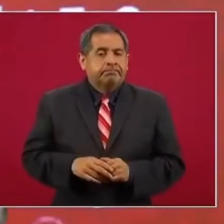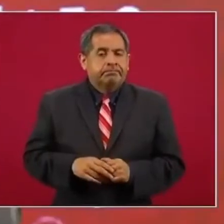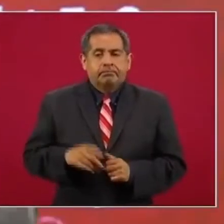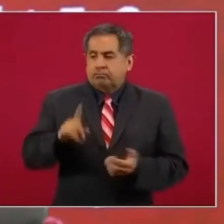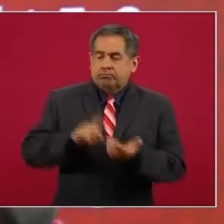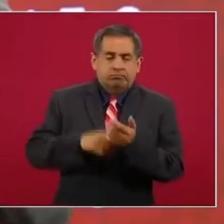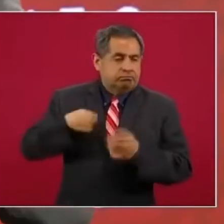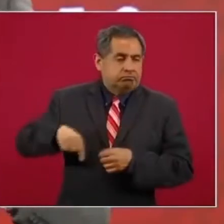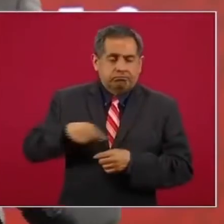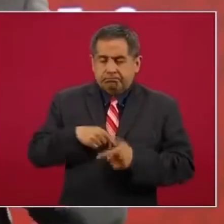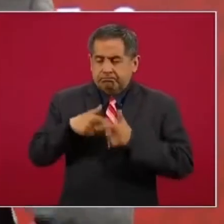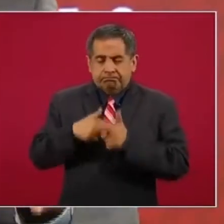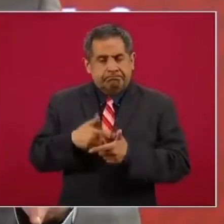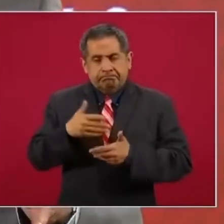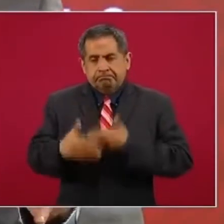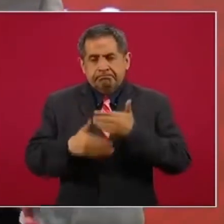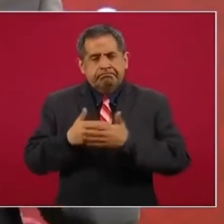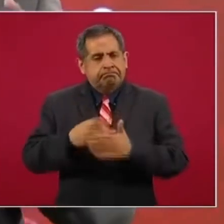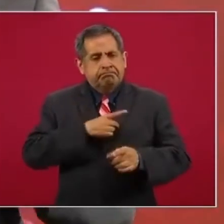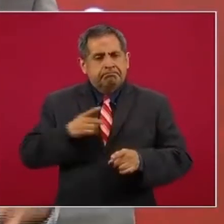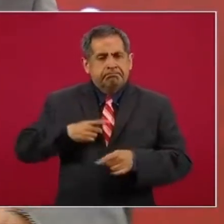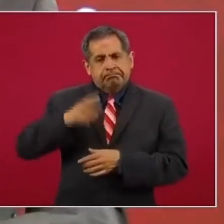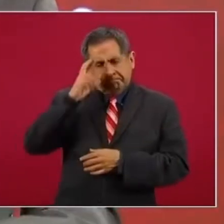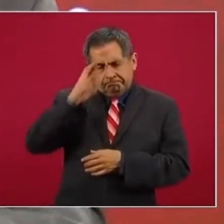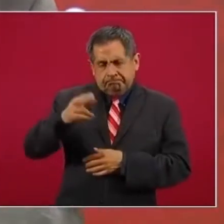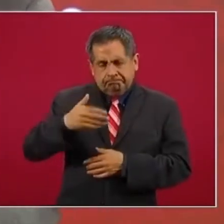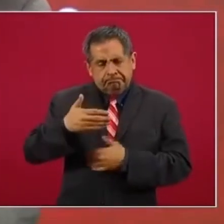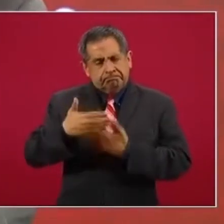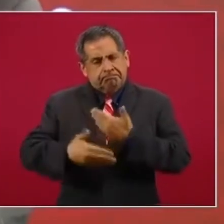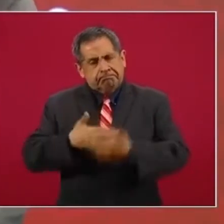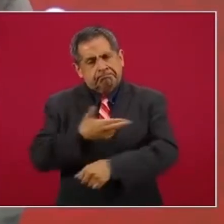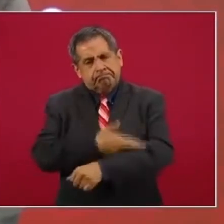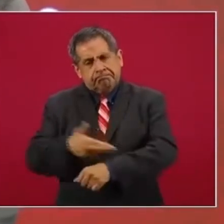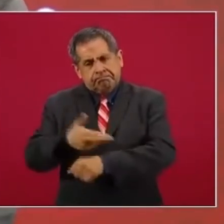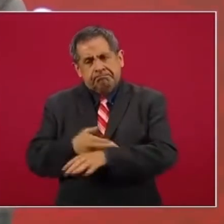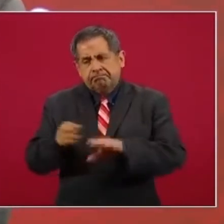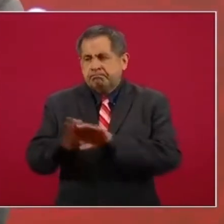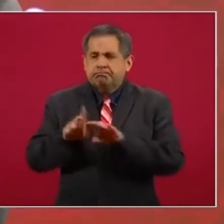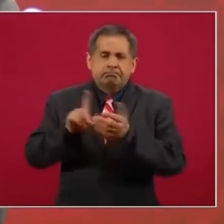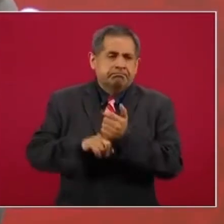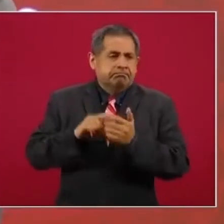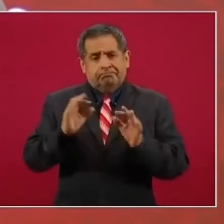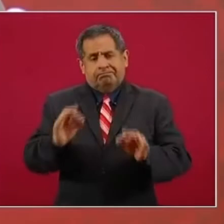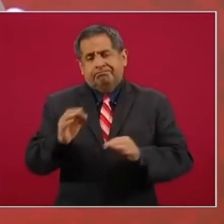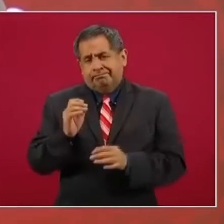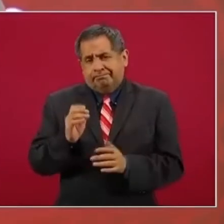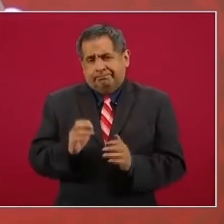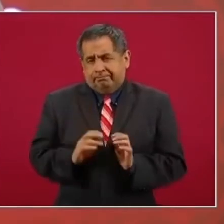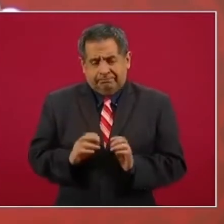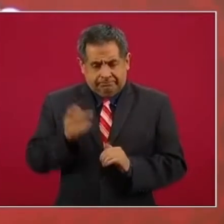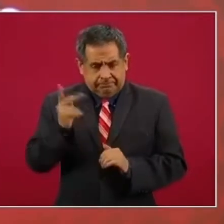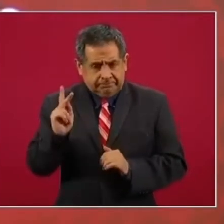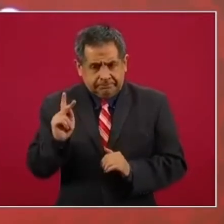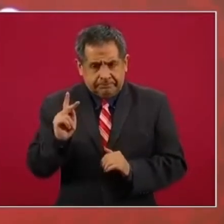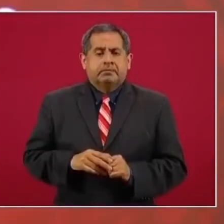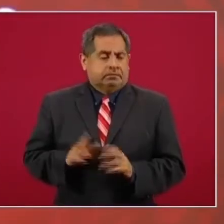nosotros vamos a respetar todos los procedimientos legales, pero